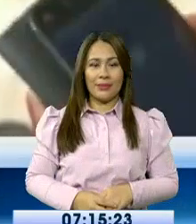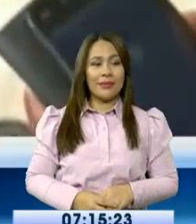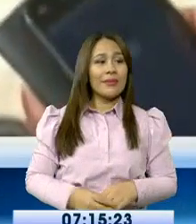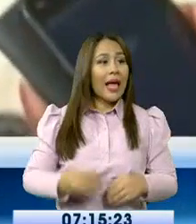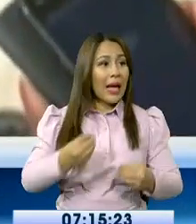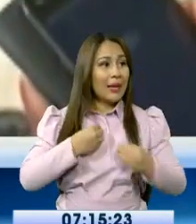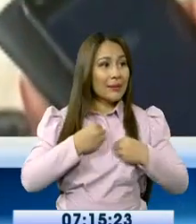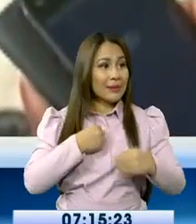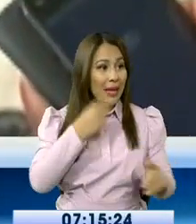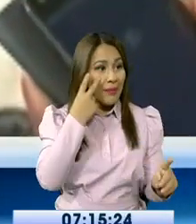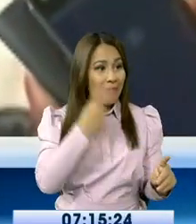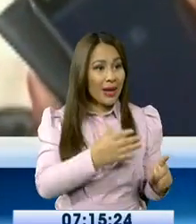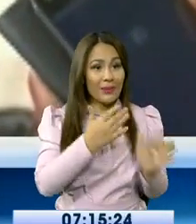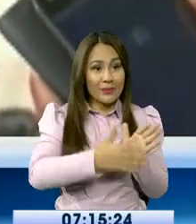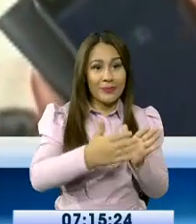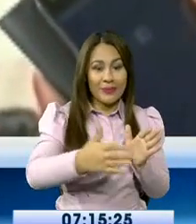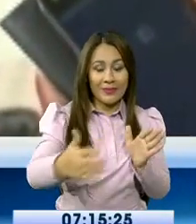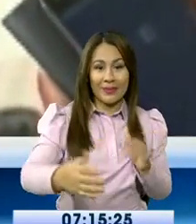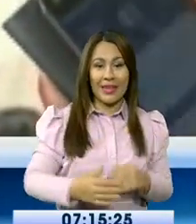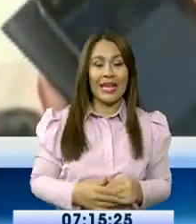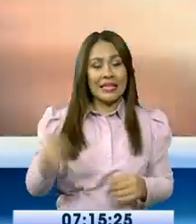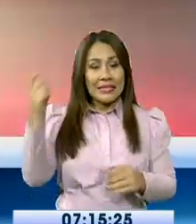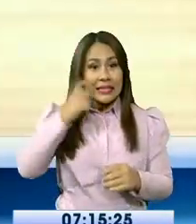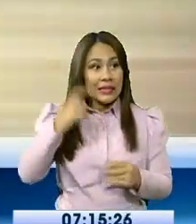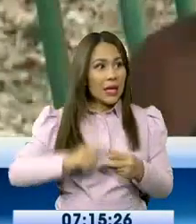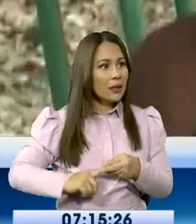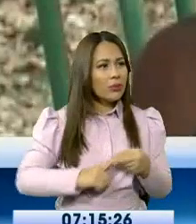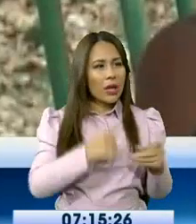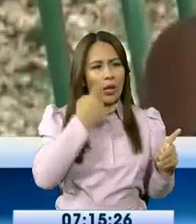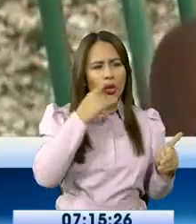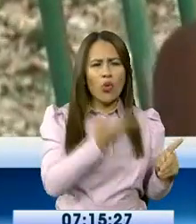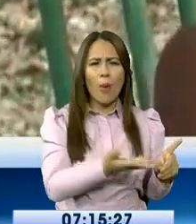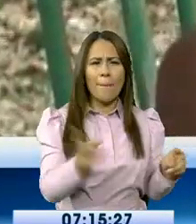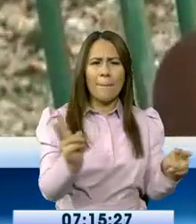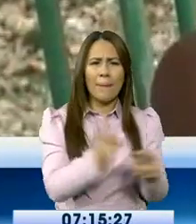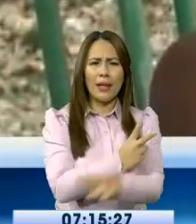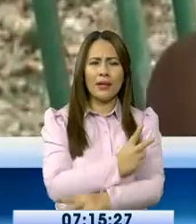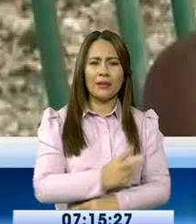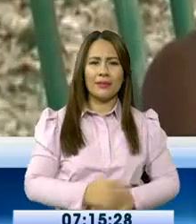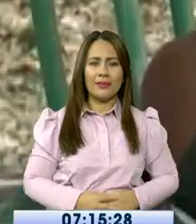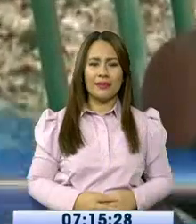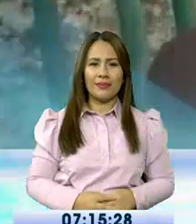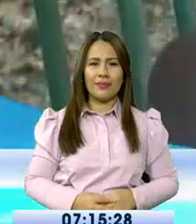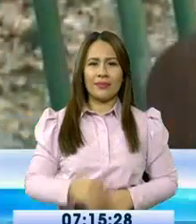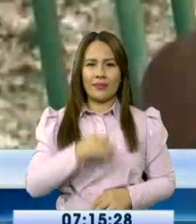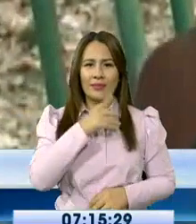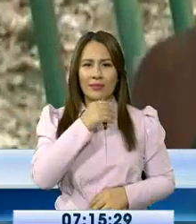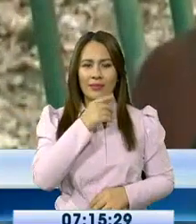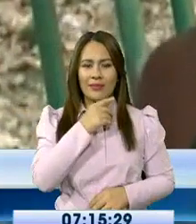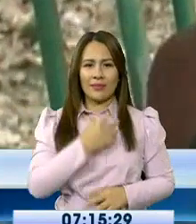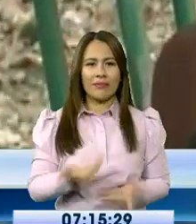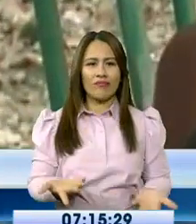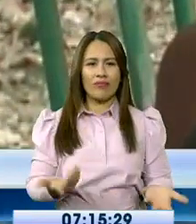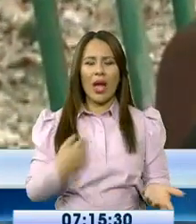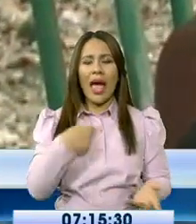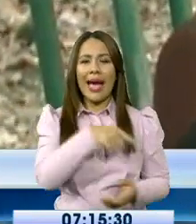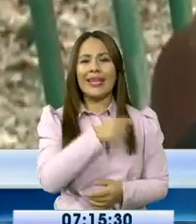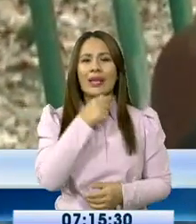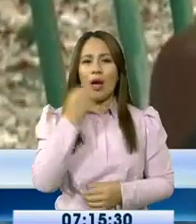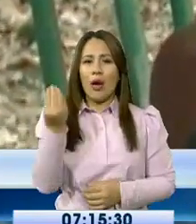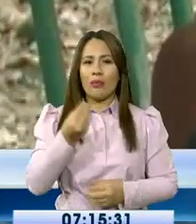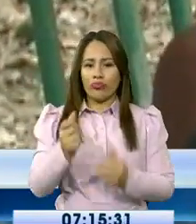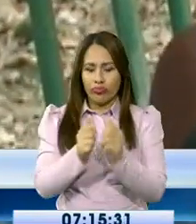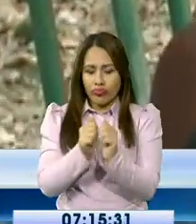sociales es una realidad, especialmente en los jóvenes. La gente que tiene su teléfono, tiene su plan y en eso navega. Tenemos